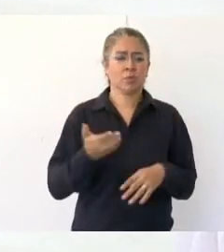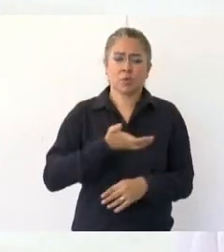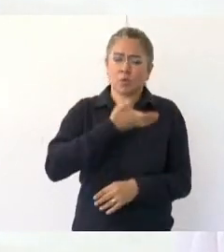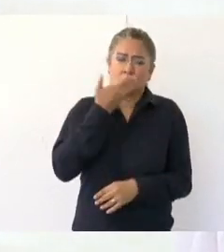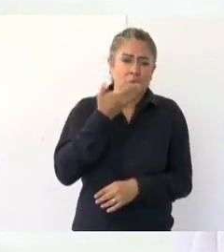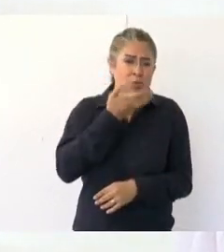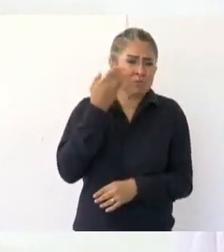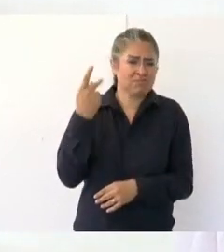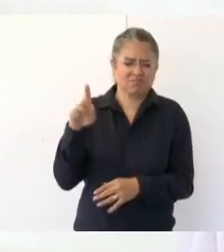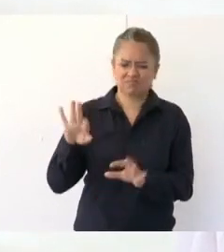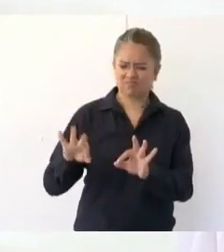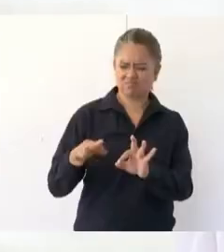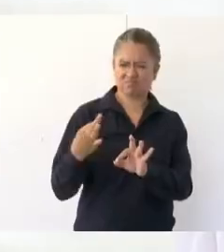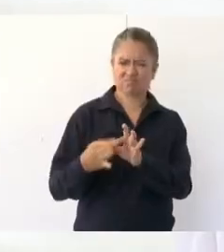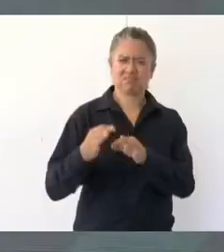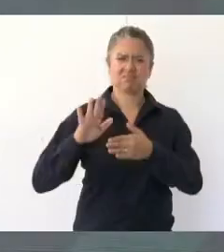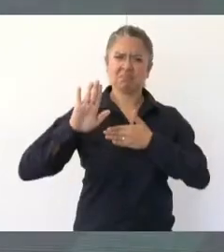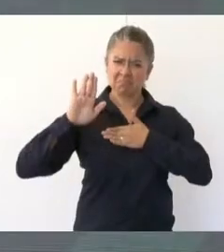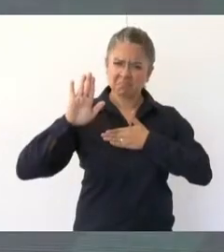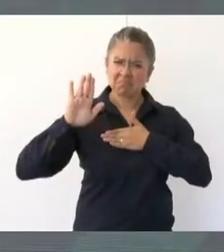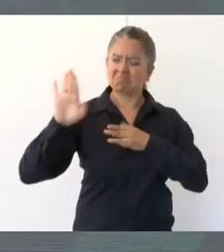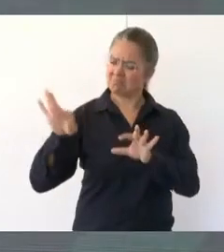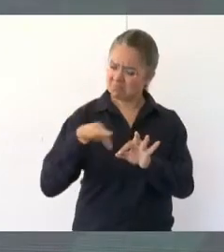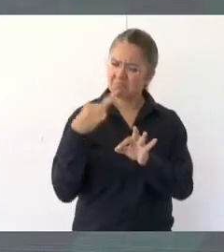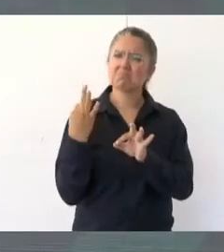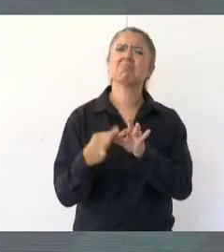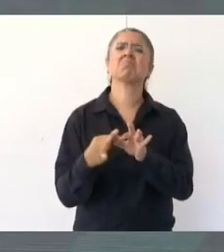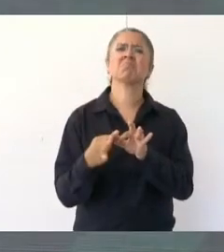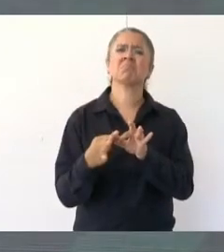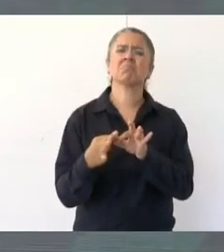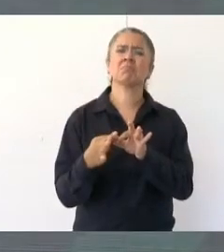acostumbrada a cumplir su palabra